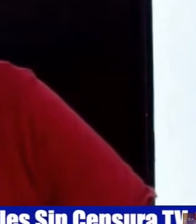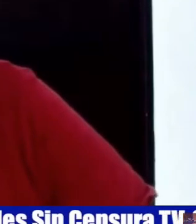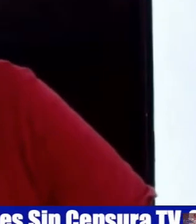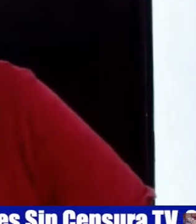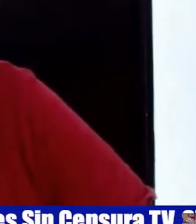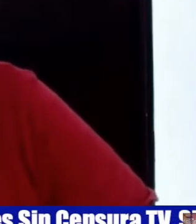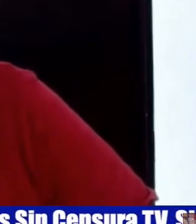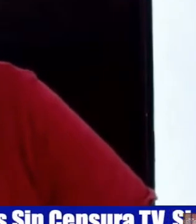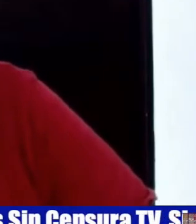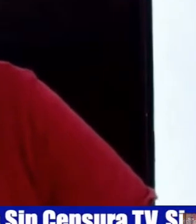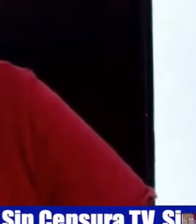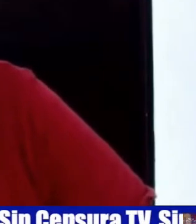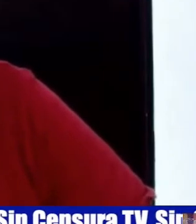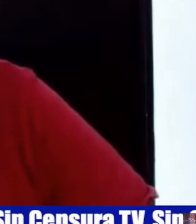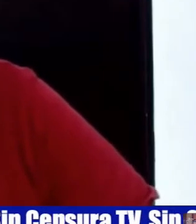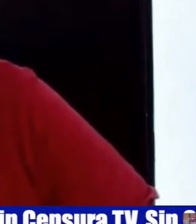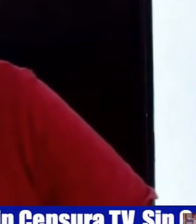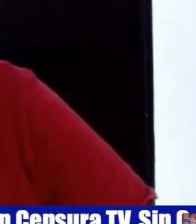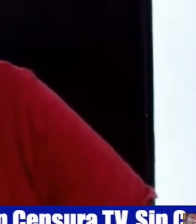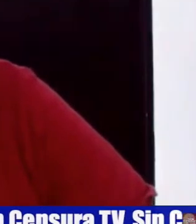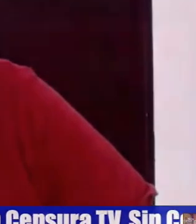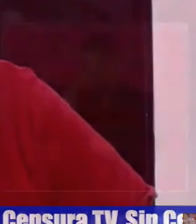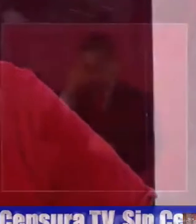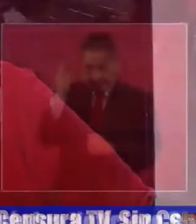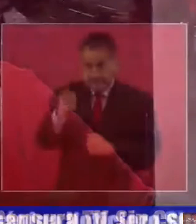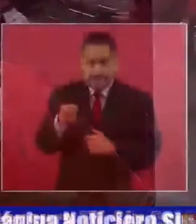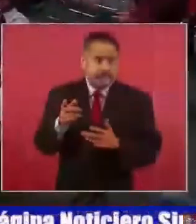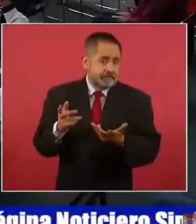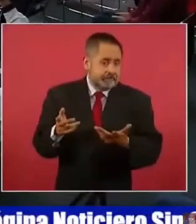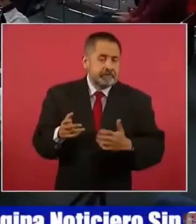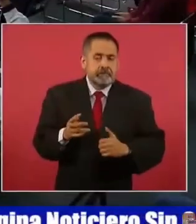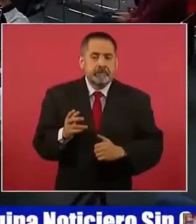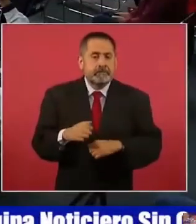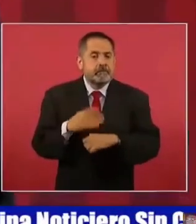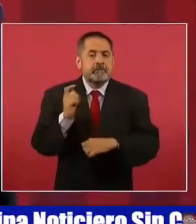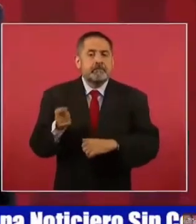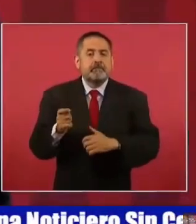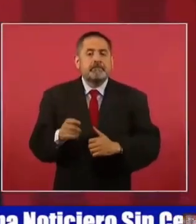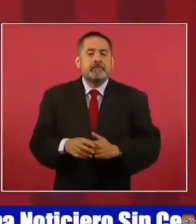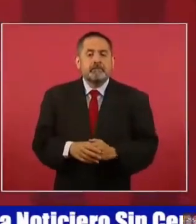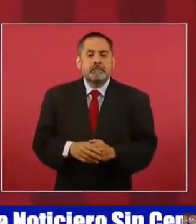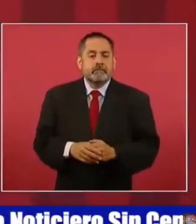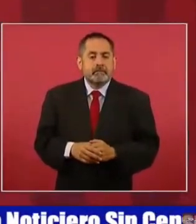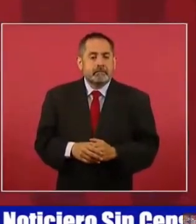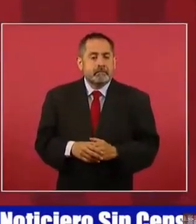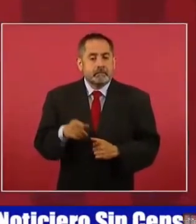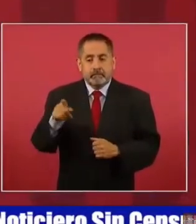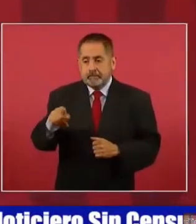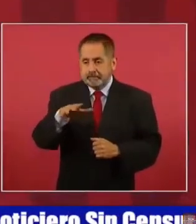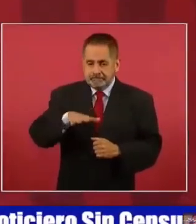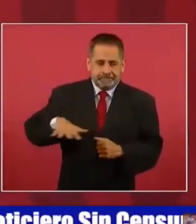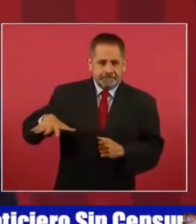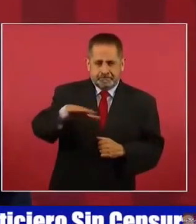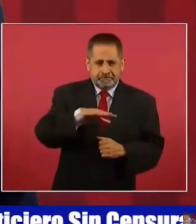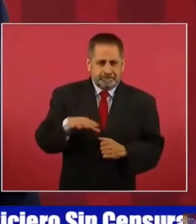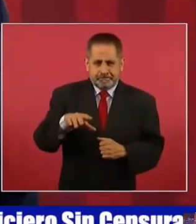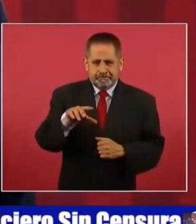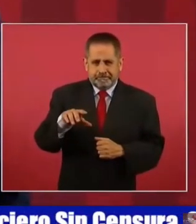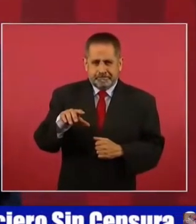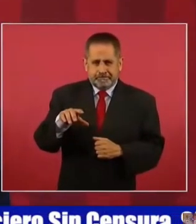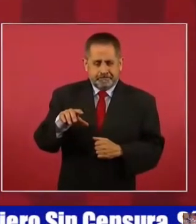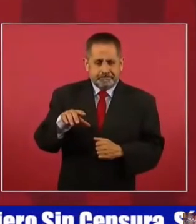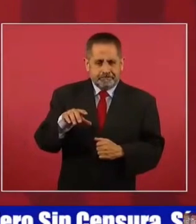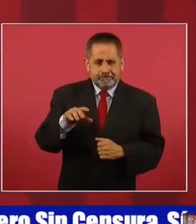cruzado el pantano sin mancharse, ha hecho política durante más de 50 años, equilibrando entre